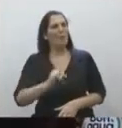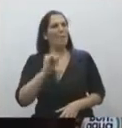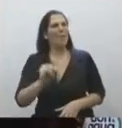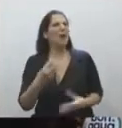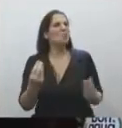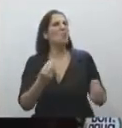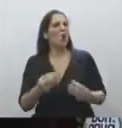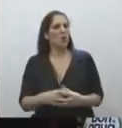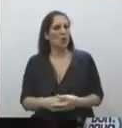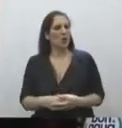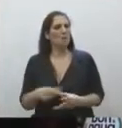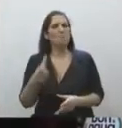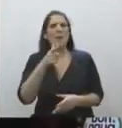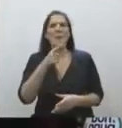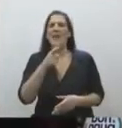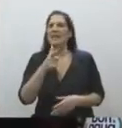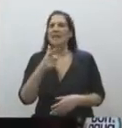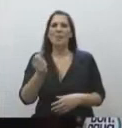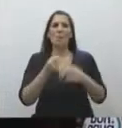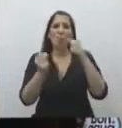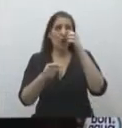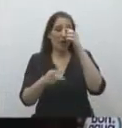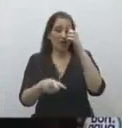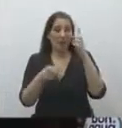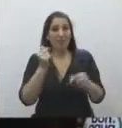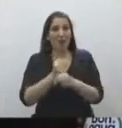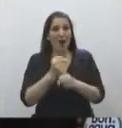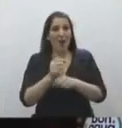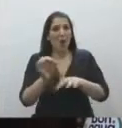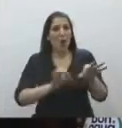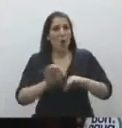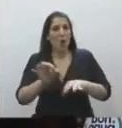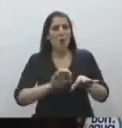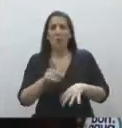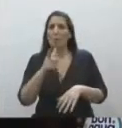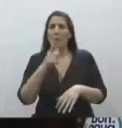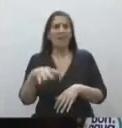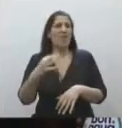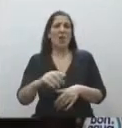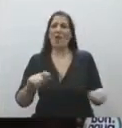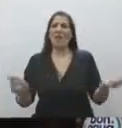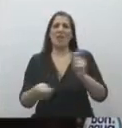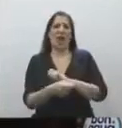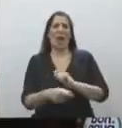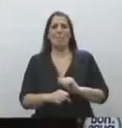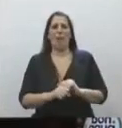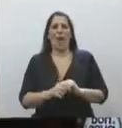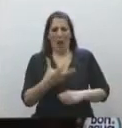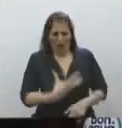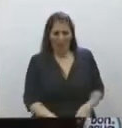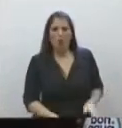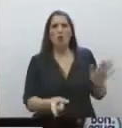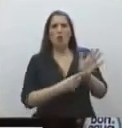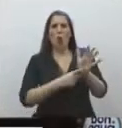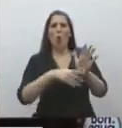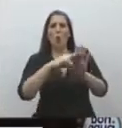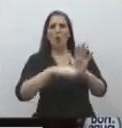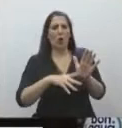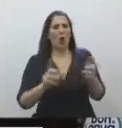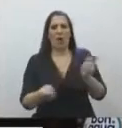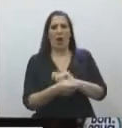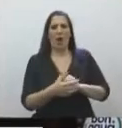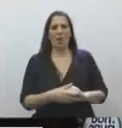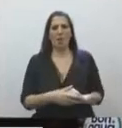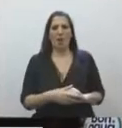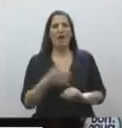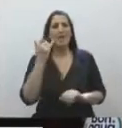veo, ahora se lo voy a preguntar a la senadora Fiore, ¿cómo ve la actualidad de la Argentina? Está en línea, está escuchándonos en Salta, supongo, ¿no? Sí,